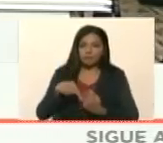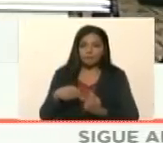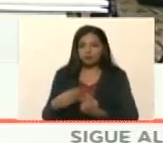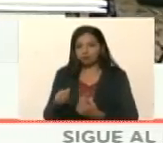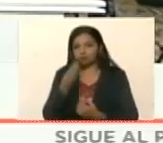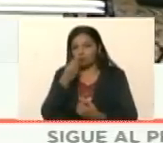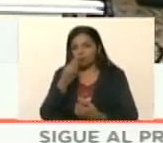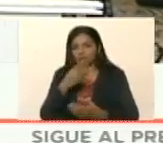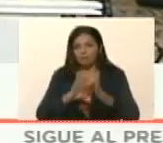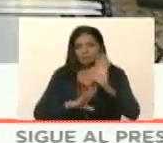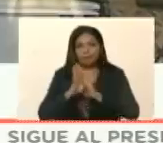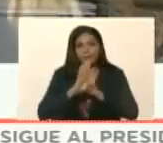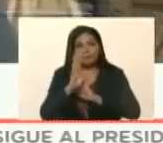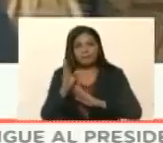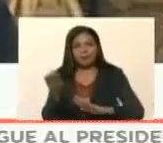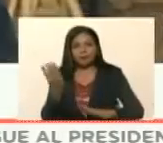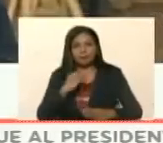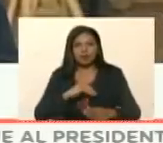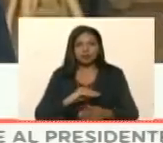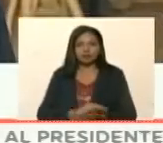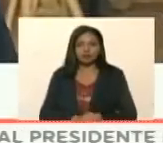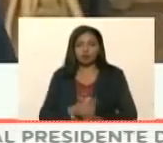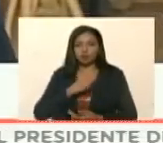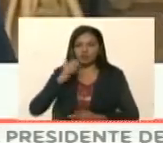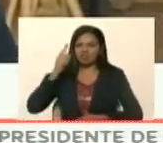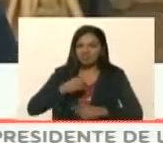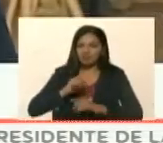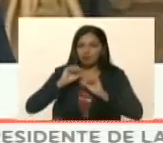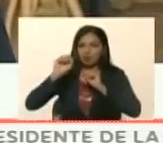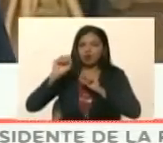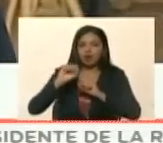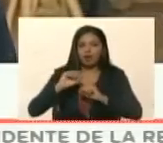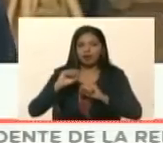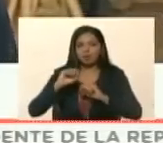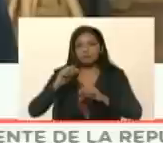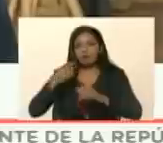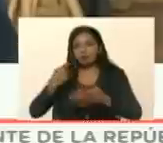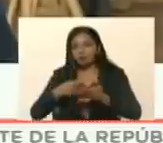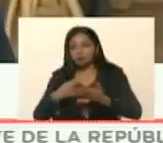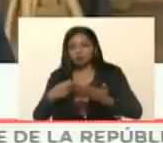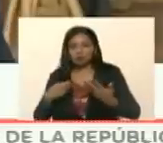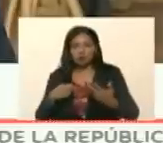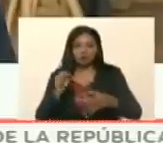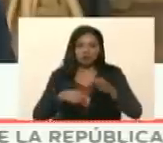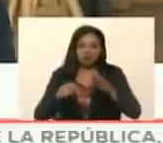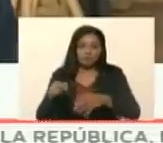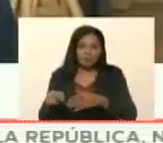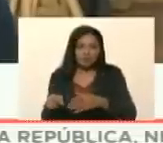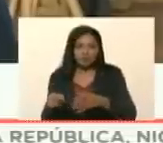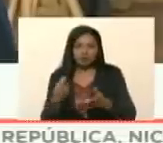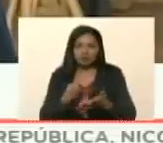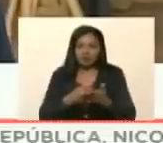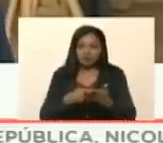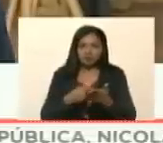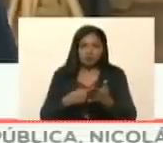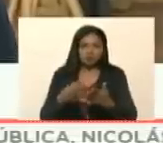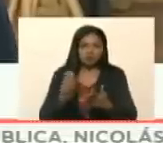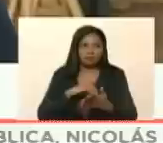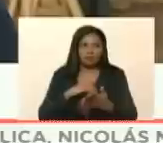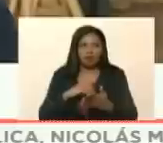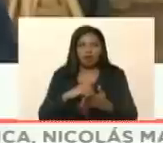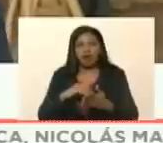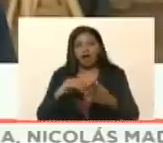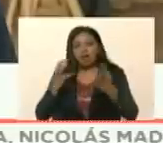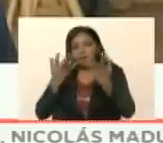insumos creciente. Debemos lograrlo. En insumos, en semillas, en financiamiento, en